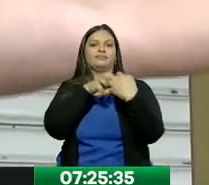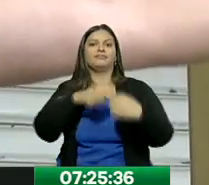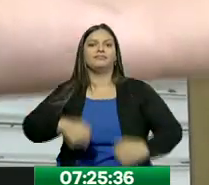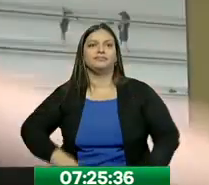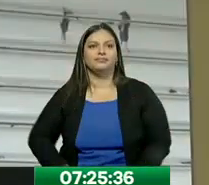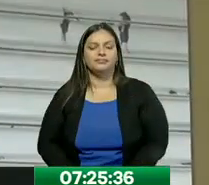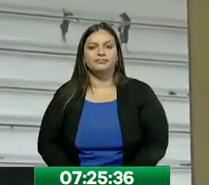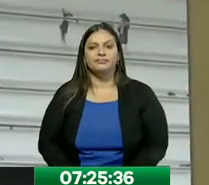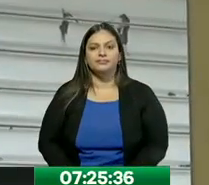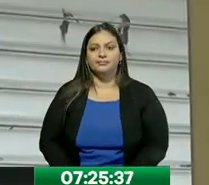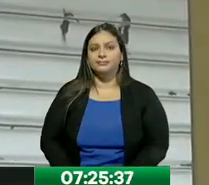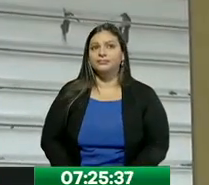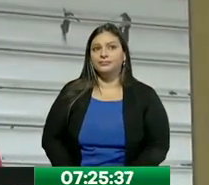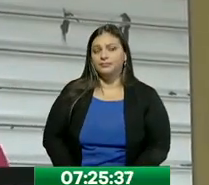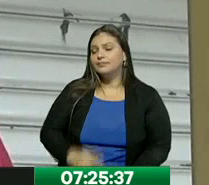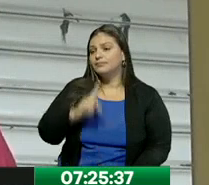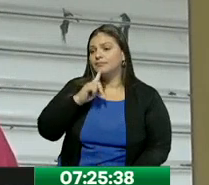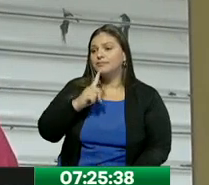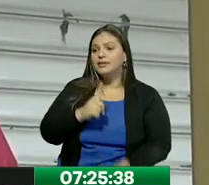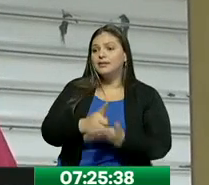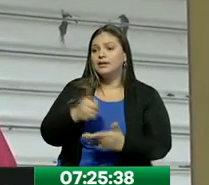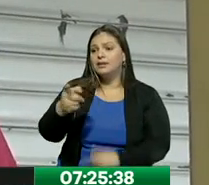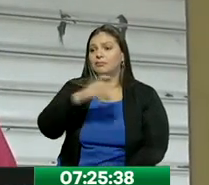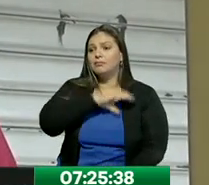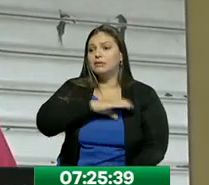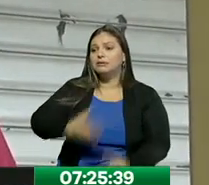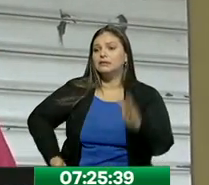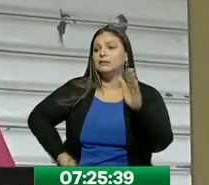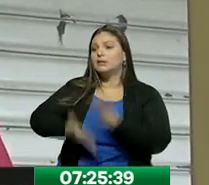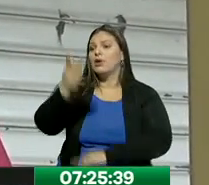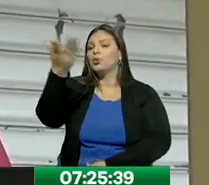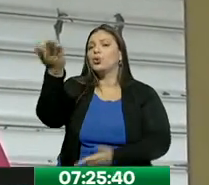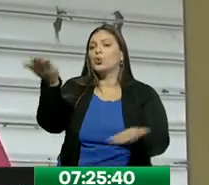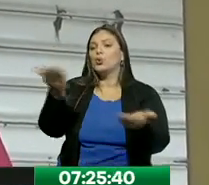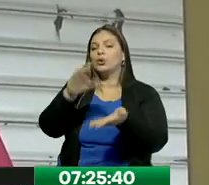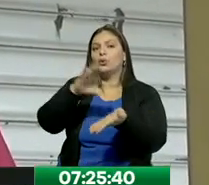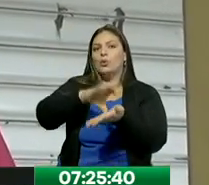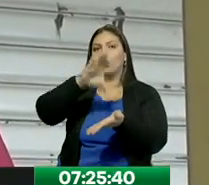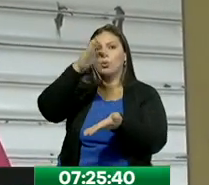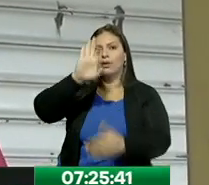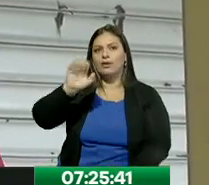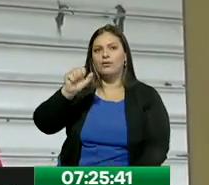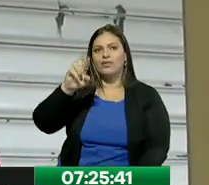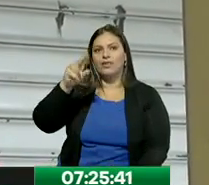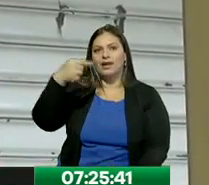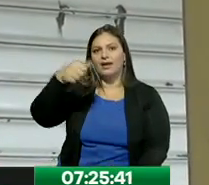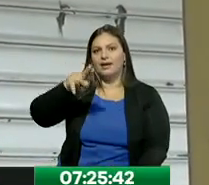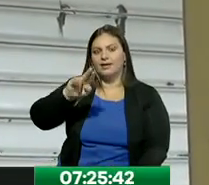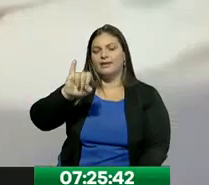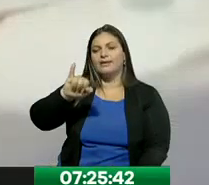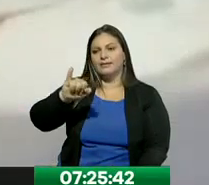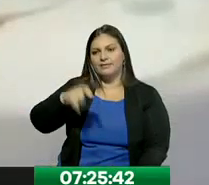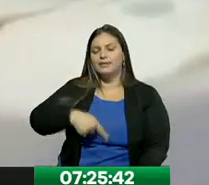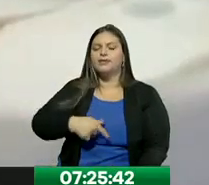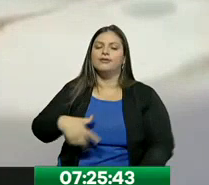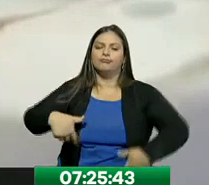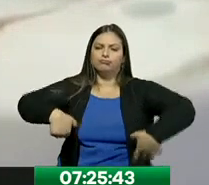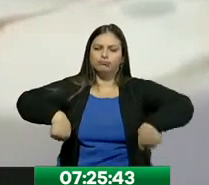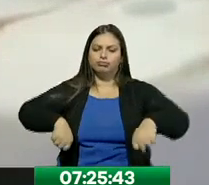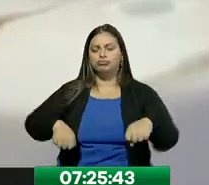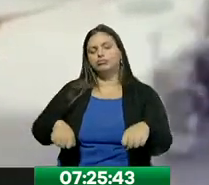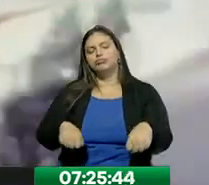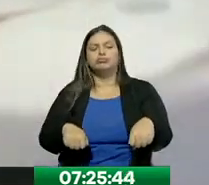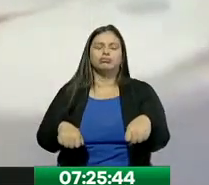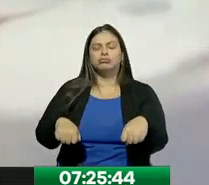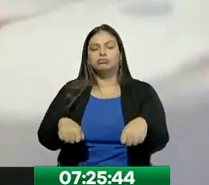dirigía como para el colegio Tarqui. ¿Y la volqueta venía en sentido contrario? La volqueta venía en sentido contrario. Entonces justo se dio la